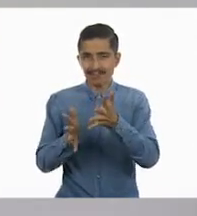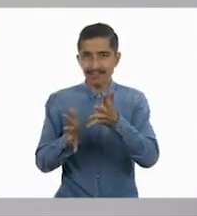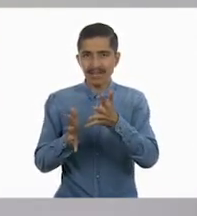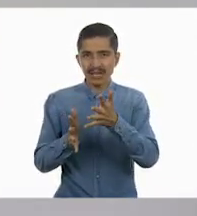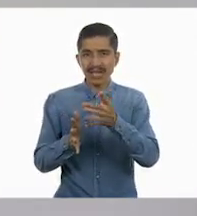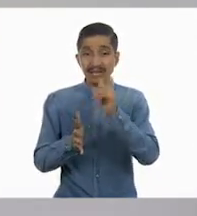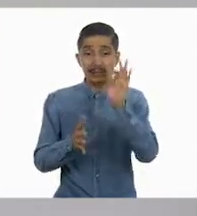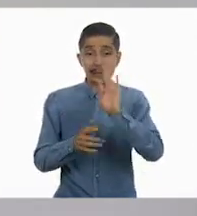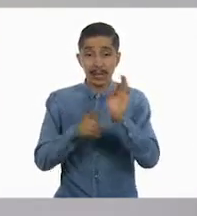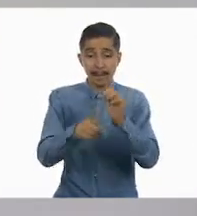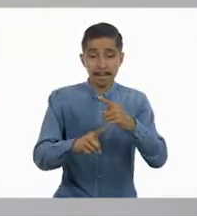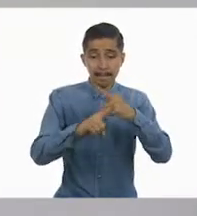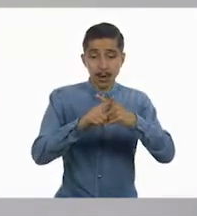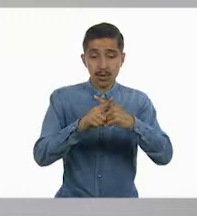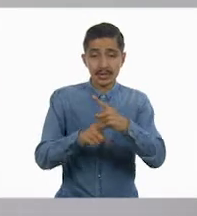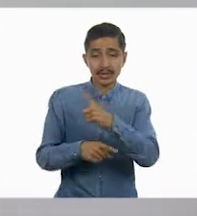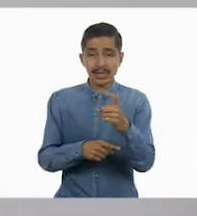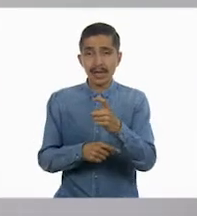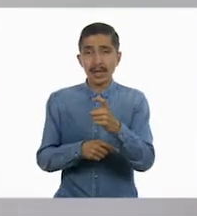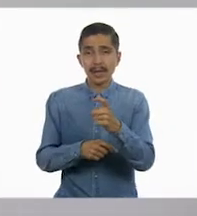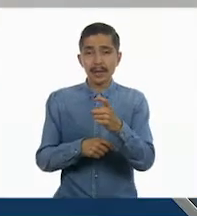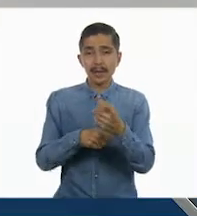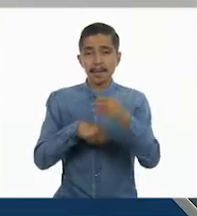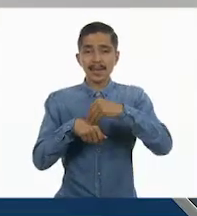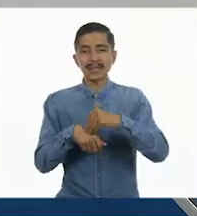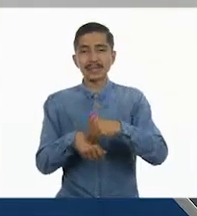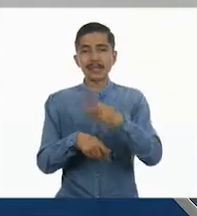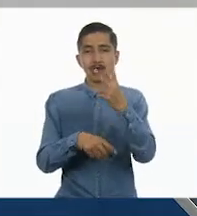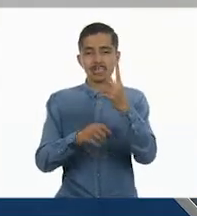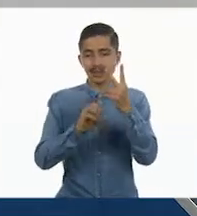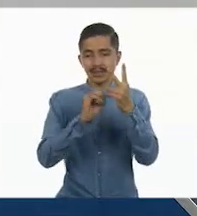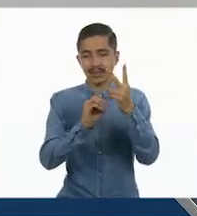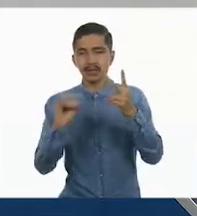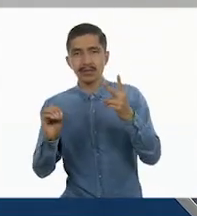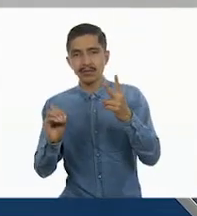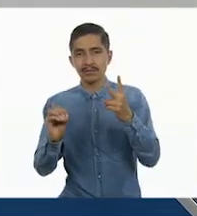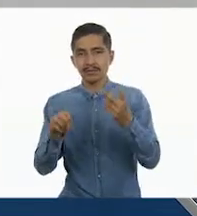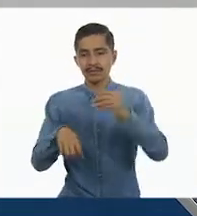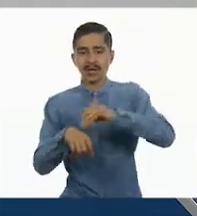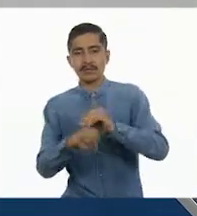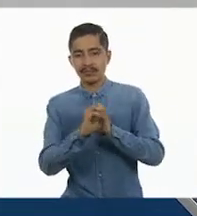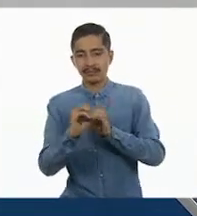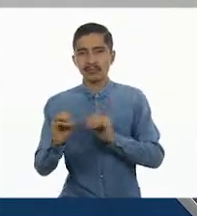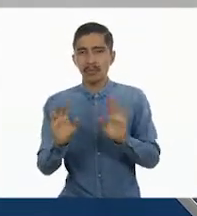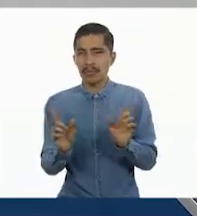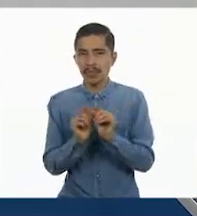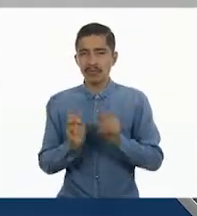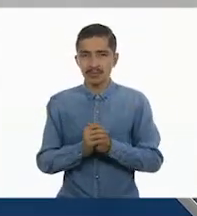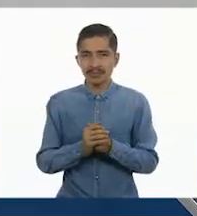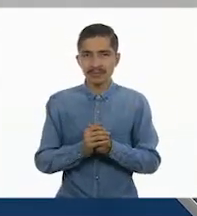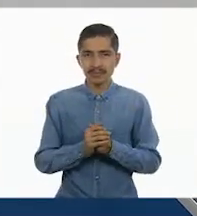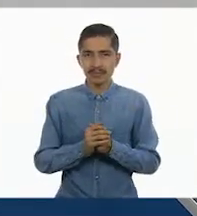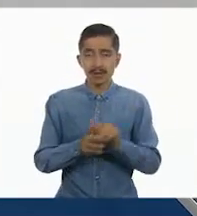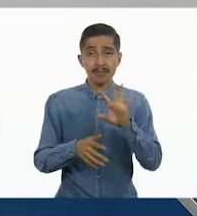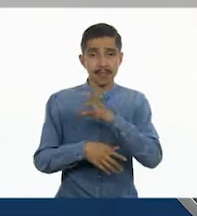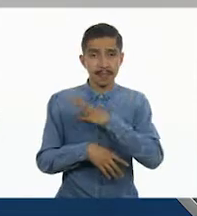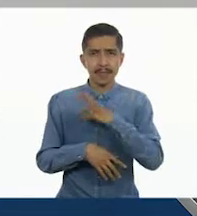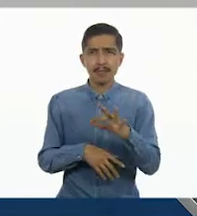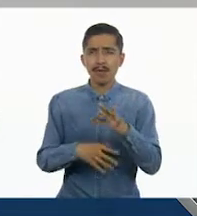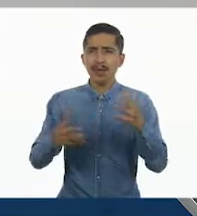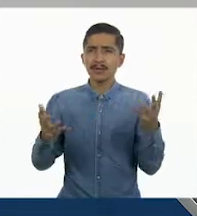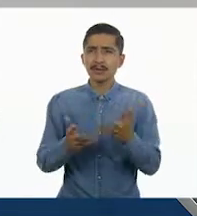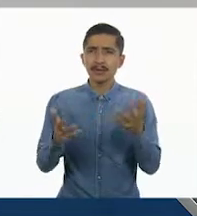si multiplicábamos por 100, solamente le aumentábamos 2 ceros. Y podríamos hacer